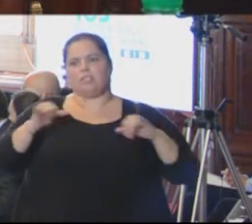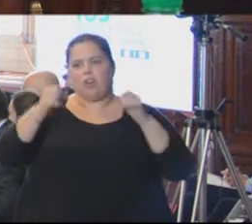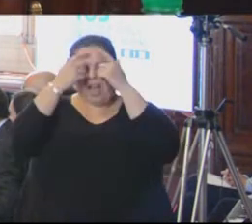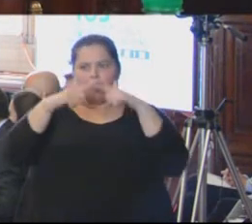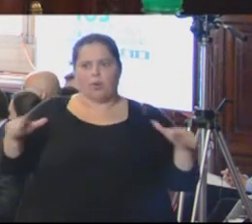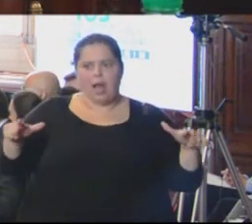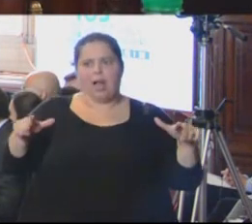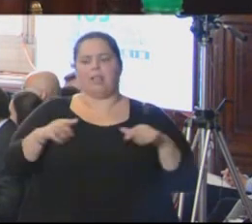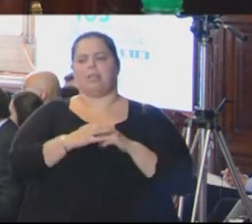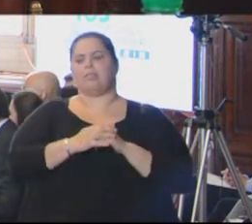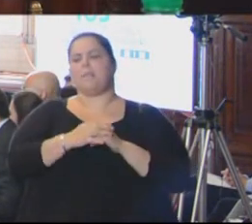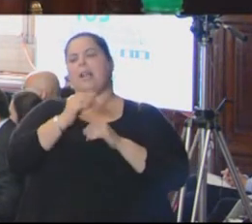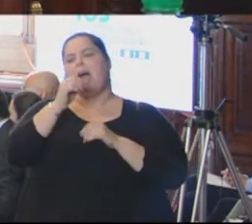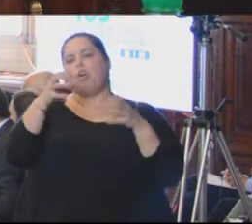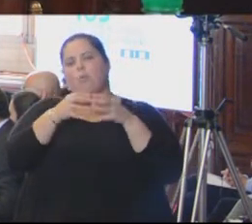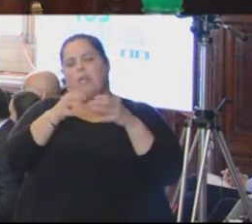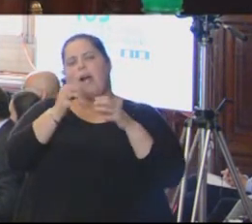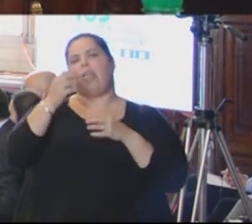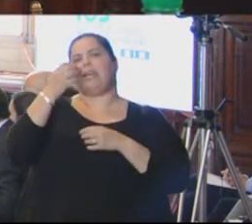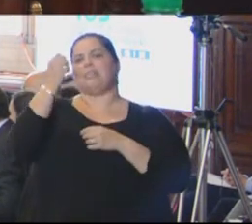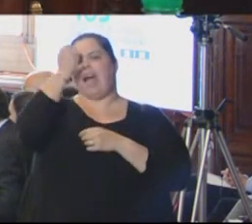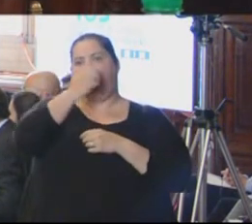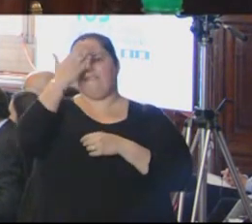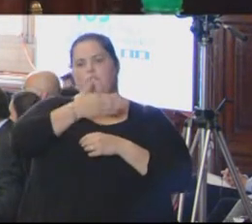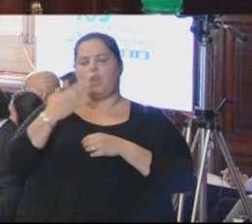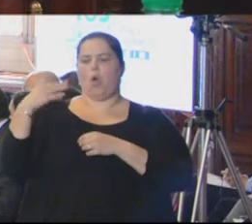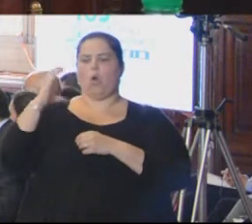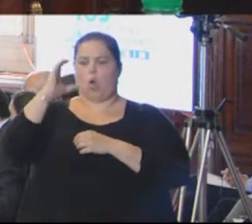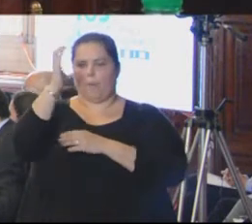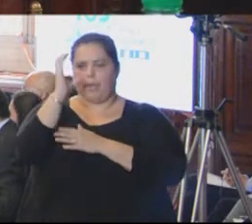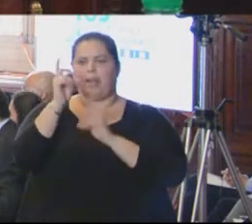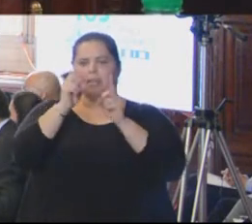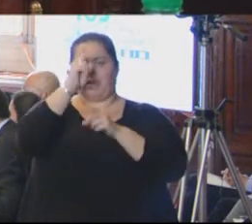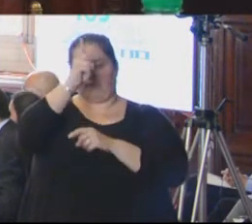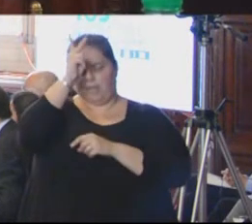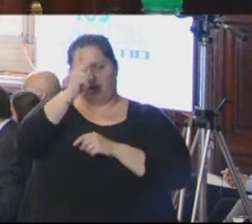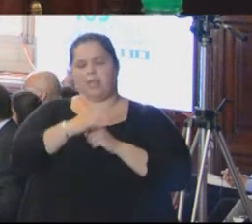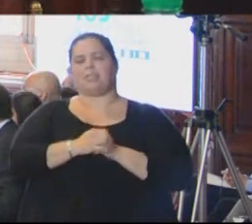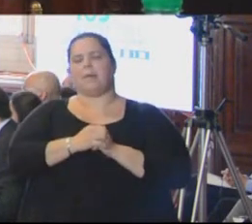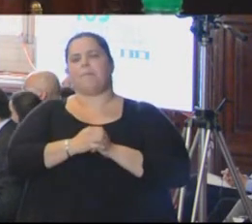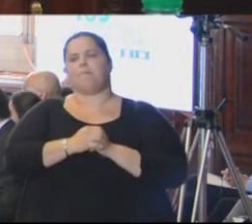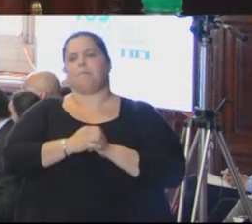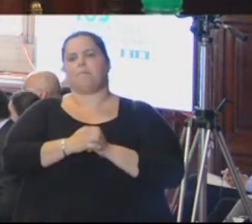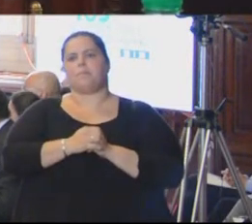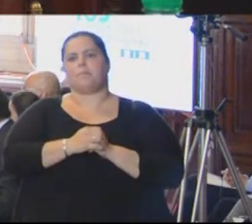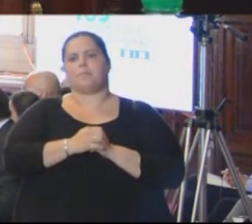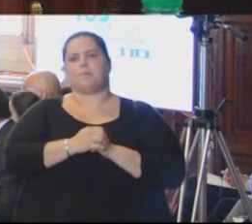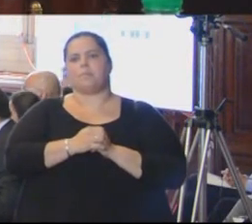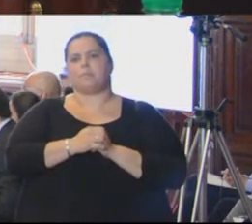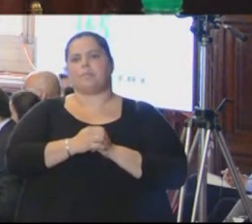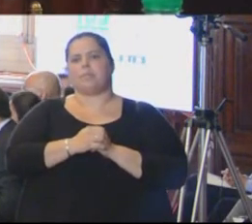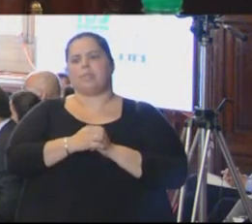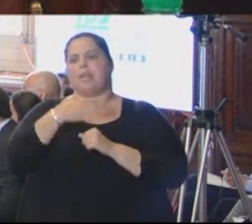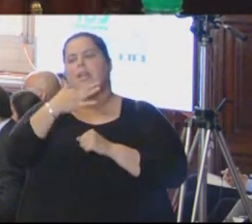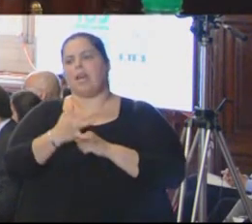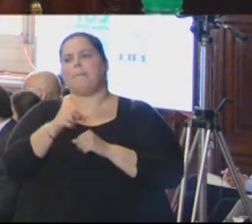indígenas y afrocolombianas, se han implementado medidas de protección que responden tanto a su realidad geográfica, así como su cosmovisión. Ejemplo de